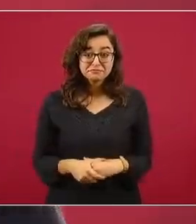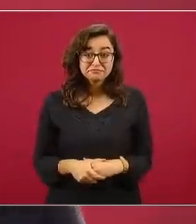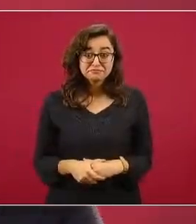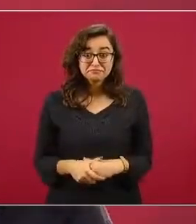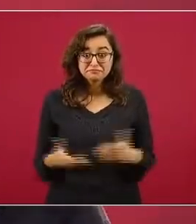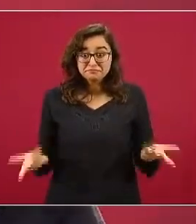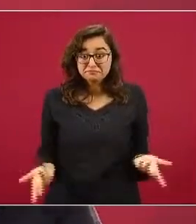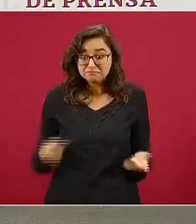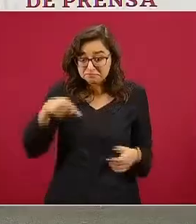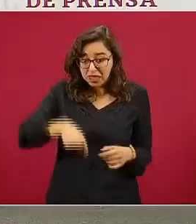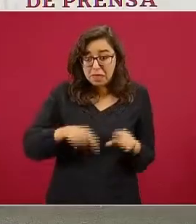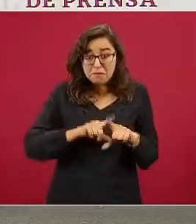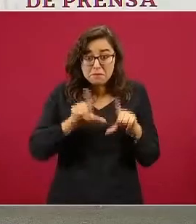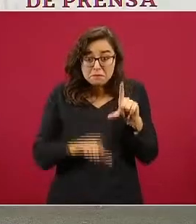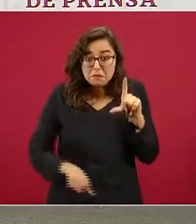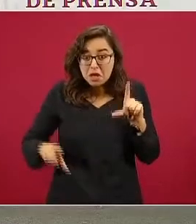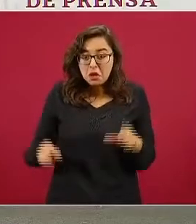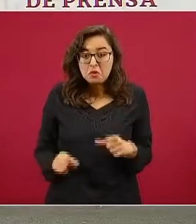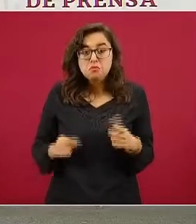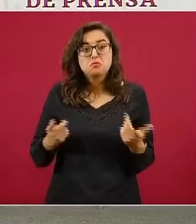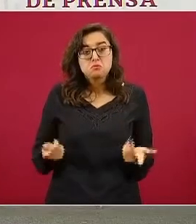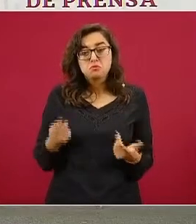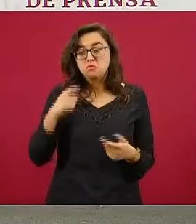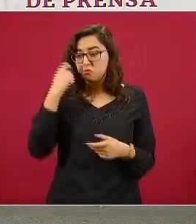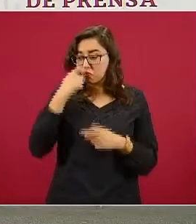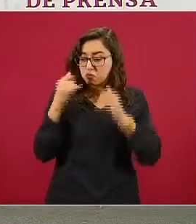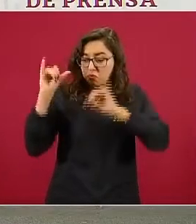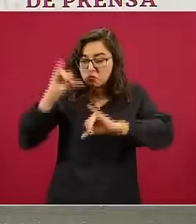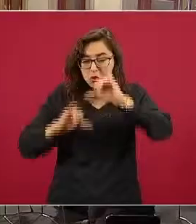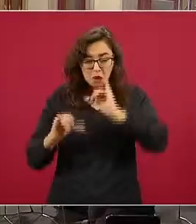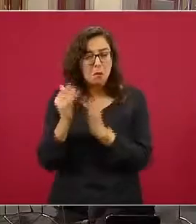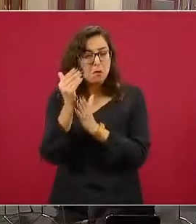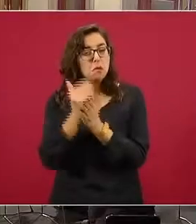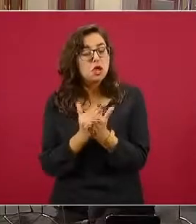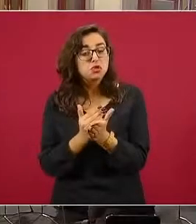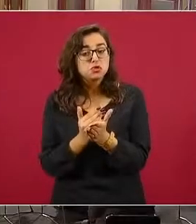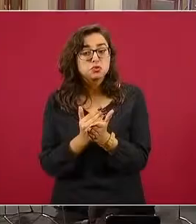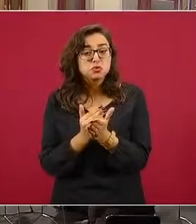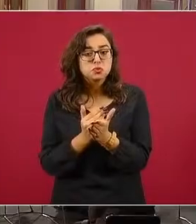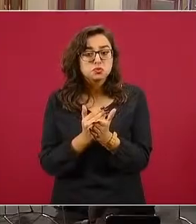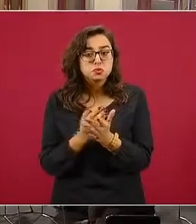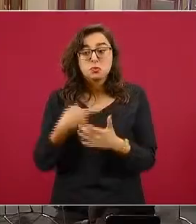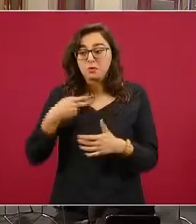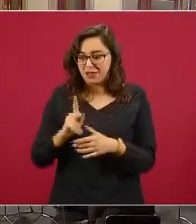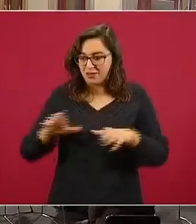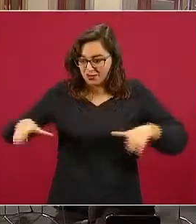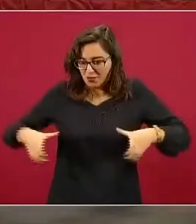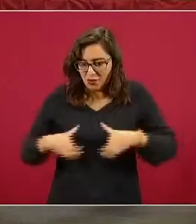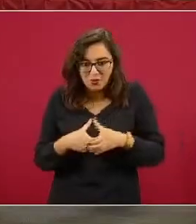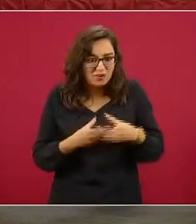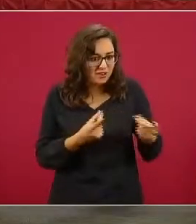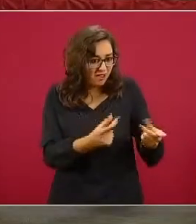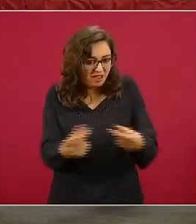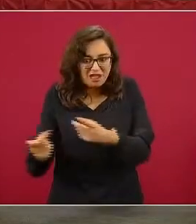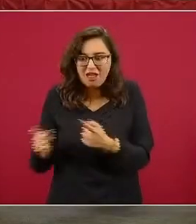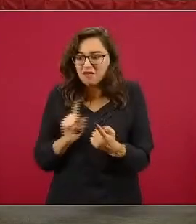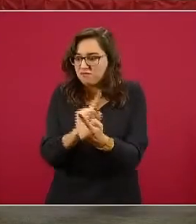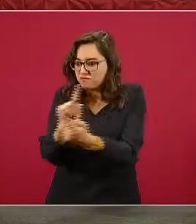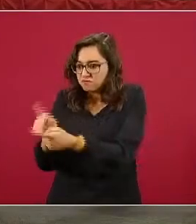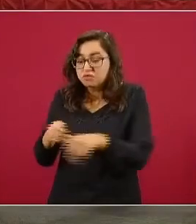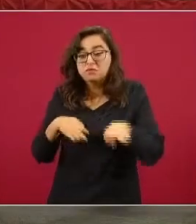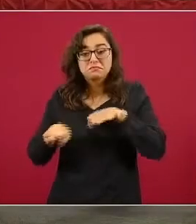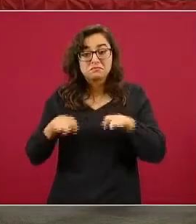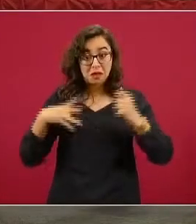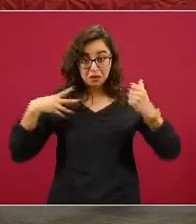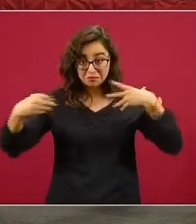Y México, que todavía sigue haciendo el mismo modelo de pruebas, más las acciones comunitarias que hemos comentado,